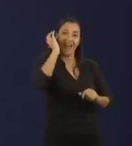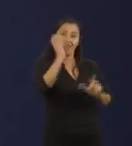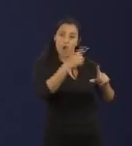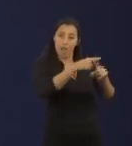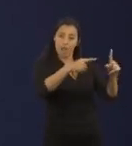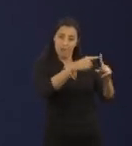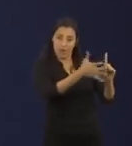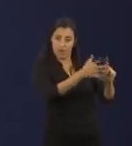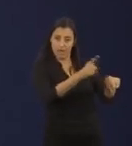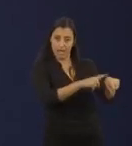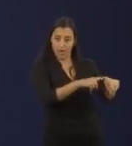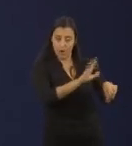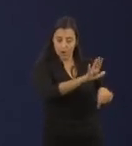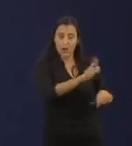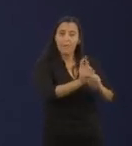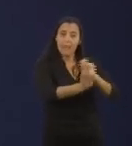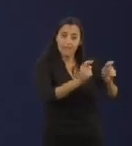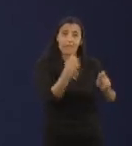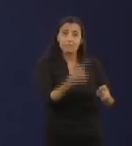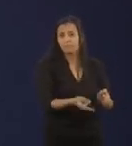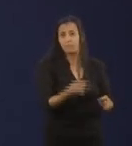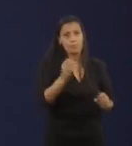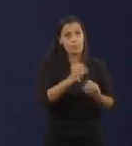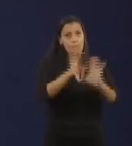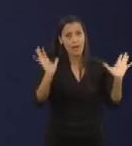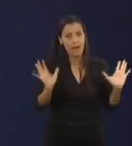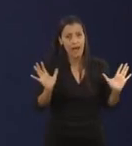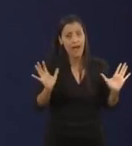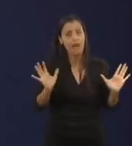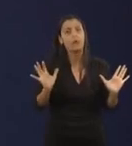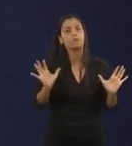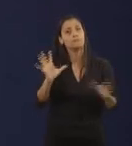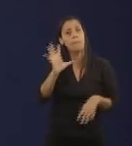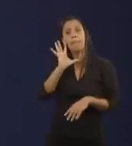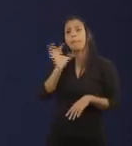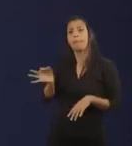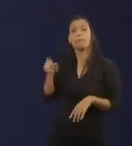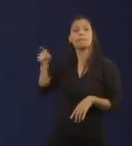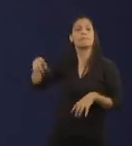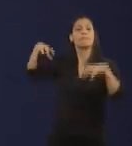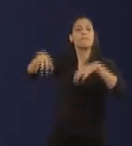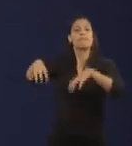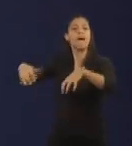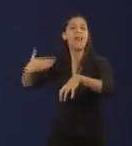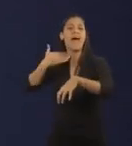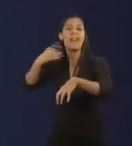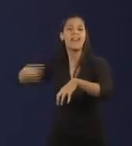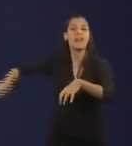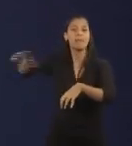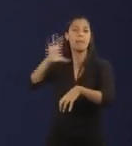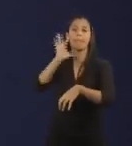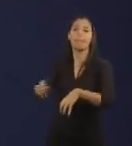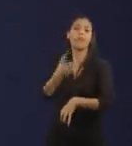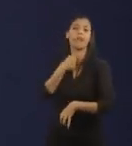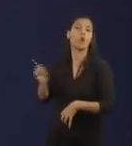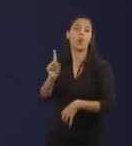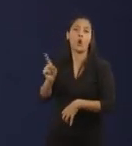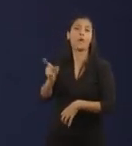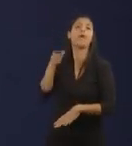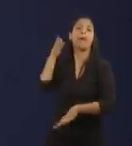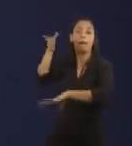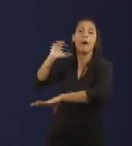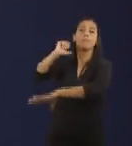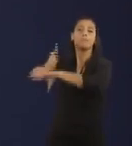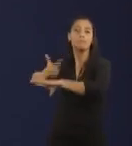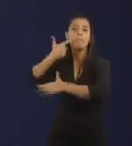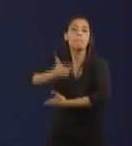pasado mediodía estaba Claro que no había un Genuino deseo de que el presidente visite o haga la presentación de su libro en